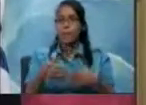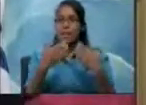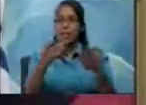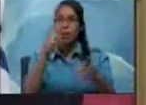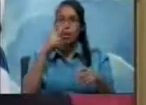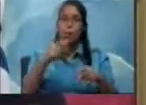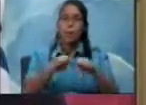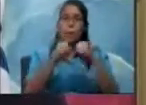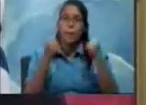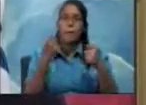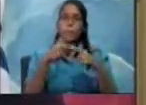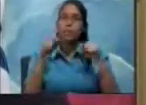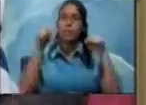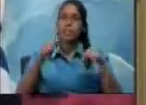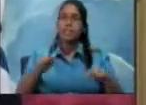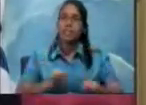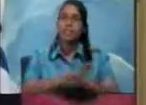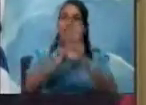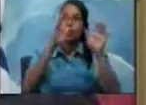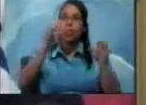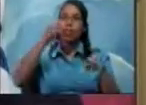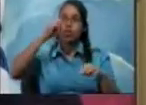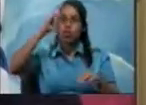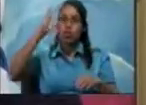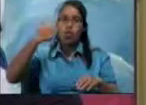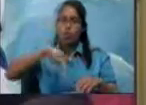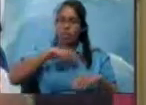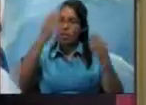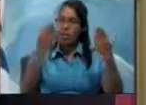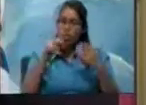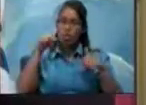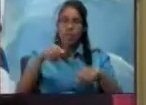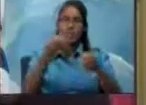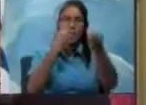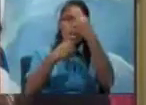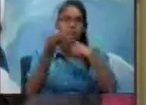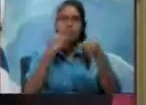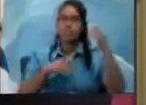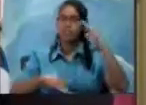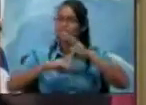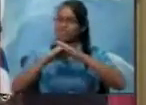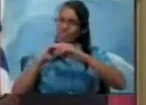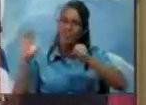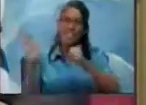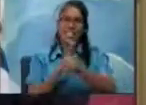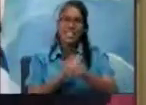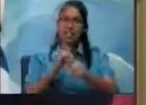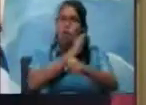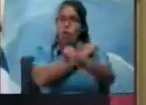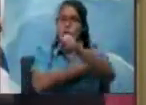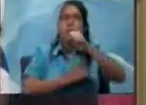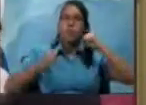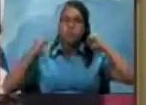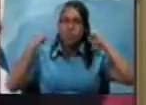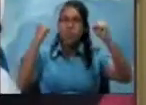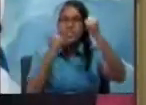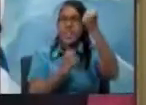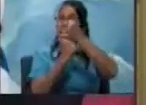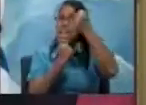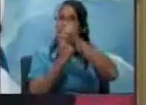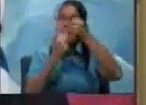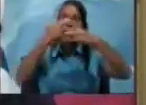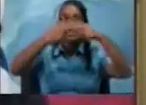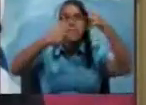pan pero aquí en esta mañana Dios nos está dando de este alimento que nos nutre que nos llena que nos edifica para